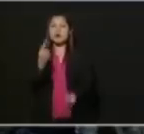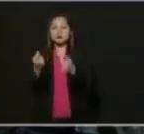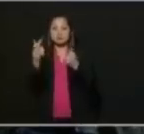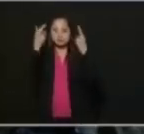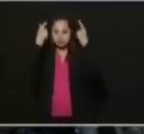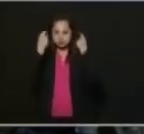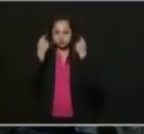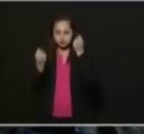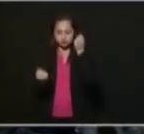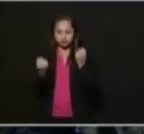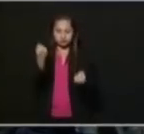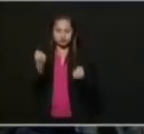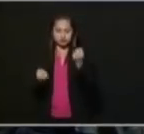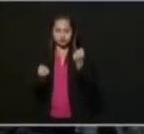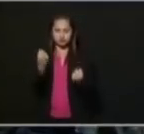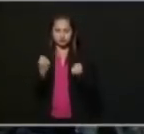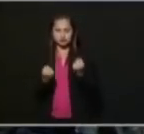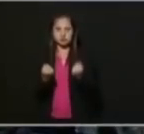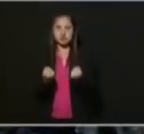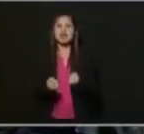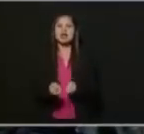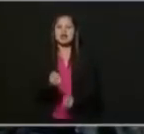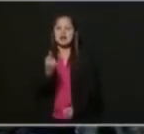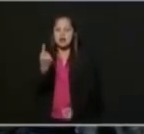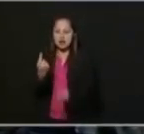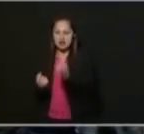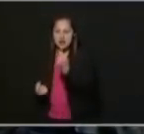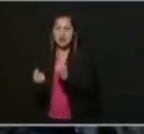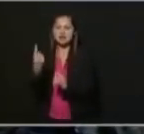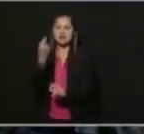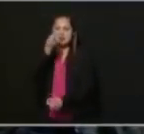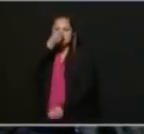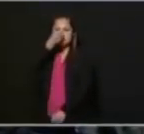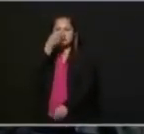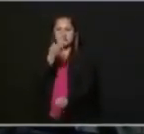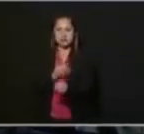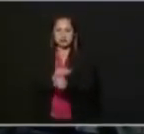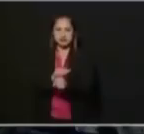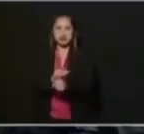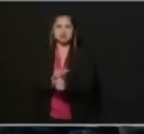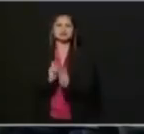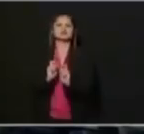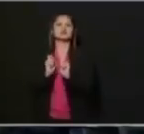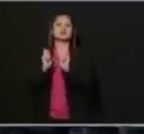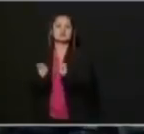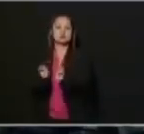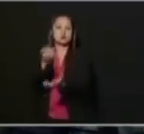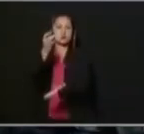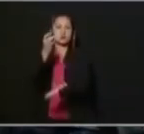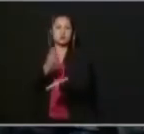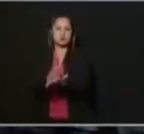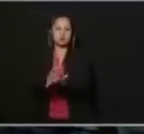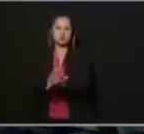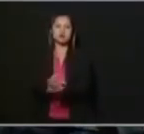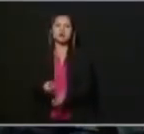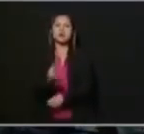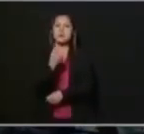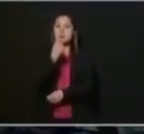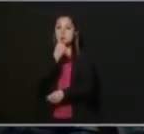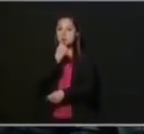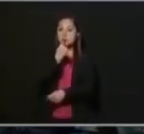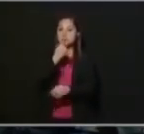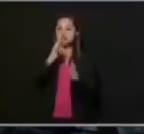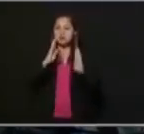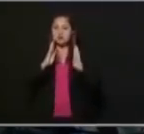subsecretarios, salvo plena justificación los policías y militares de las